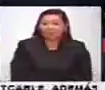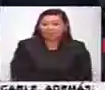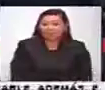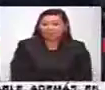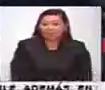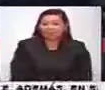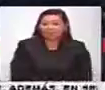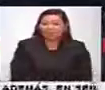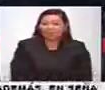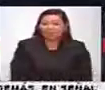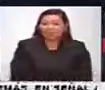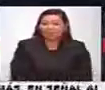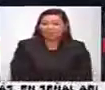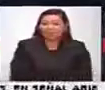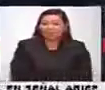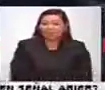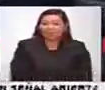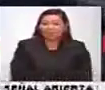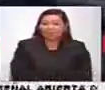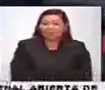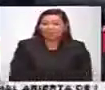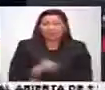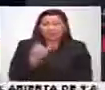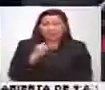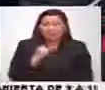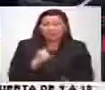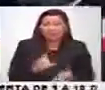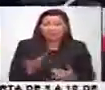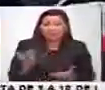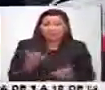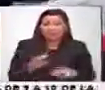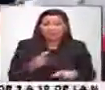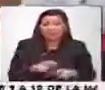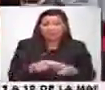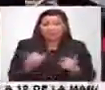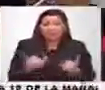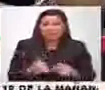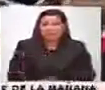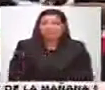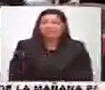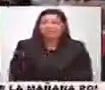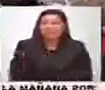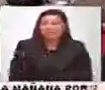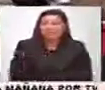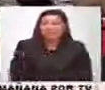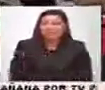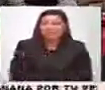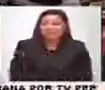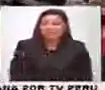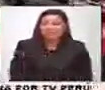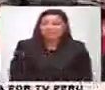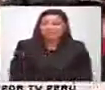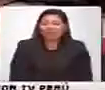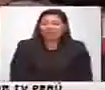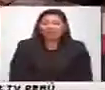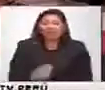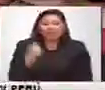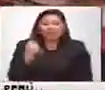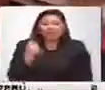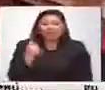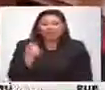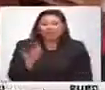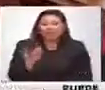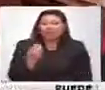muchísimas gracias señor bach antes que nadie informarle que la última vez que estuve sentado en este sillón y no entiendo